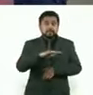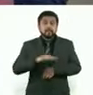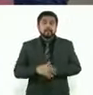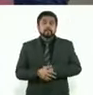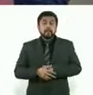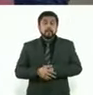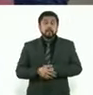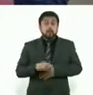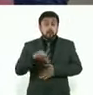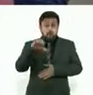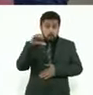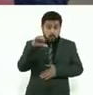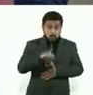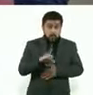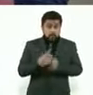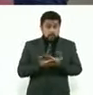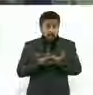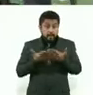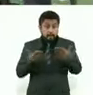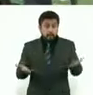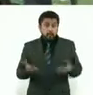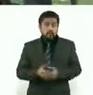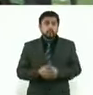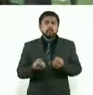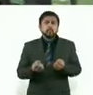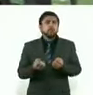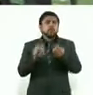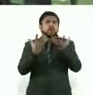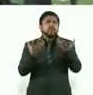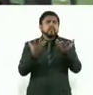Al día de hoy llevamos atendidos